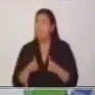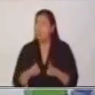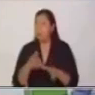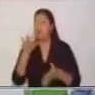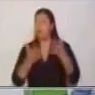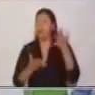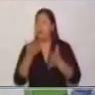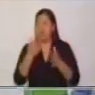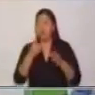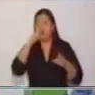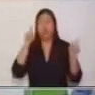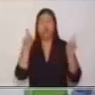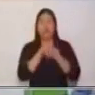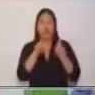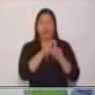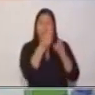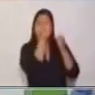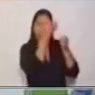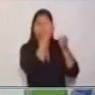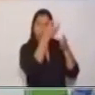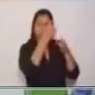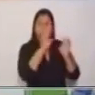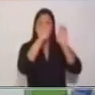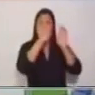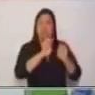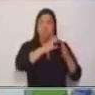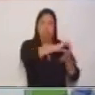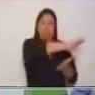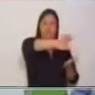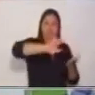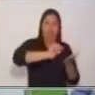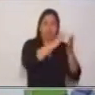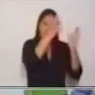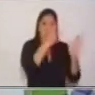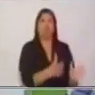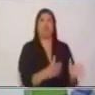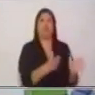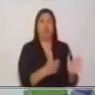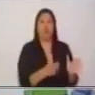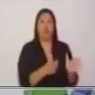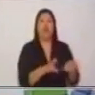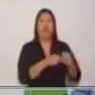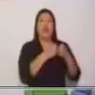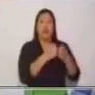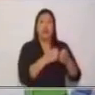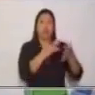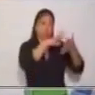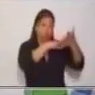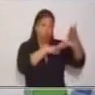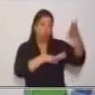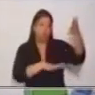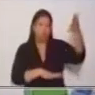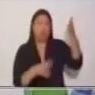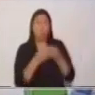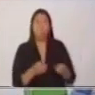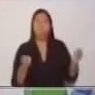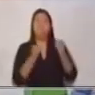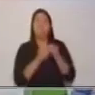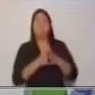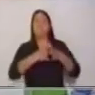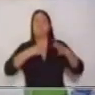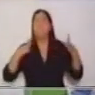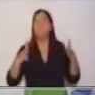prevenir enfermedades, vas a buscar que ese texto llegue a una población más amplia. Y de esa